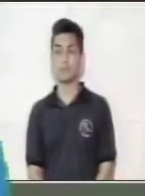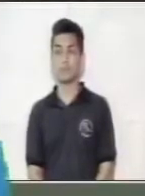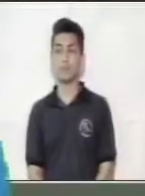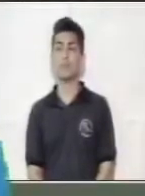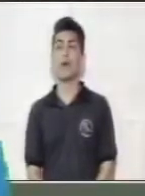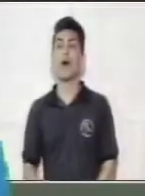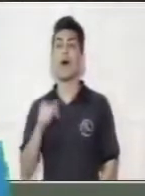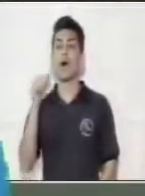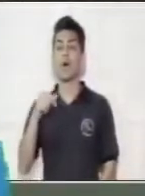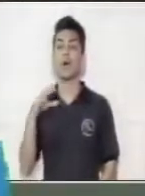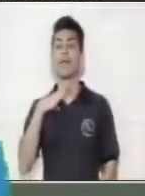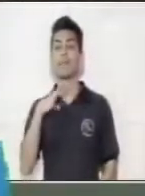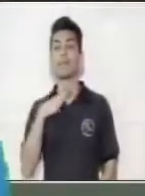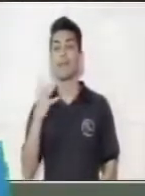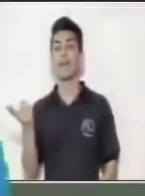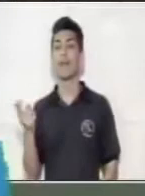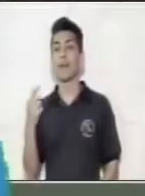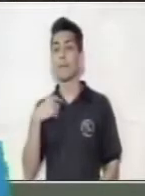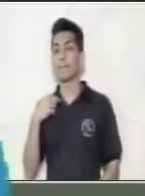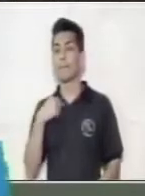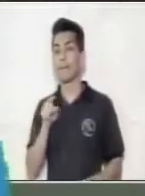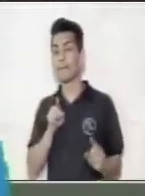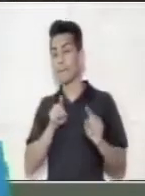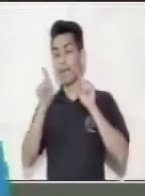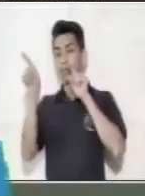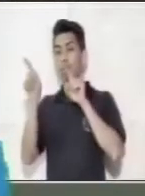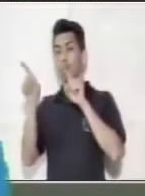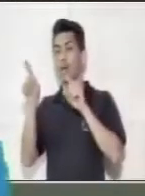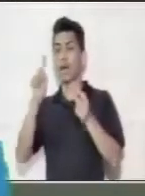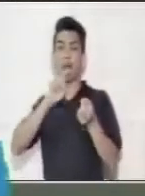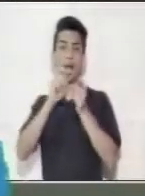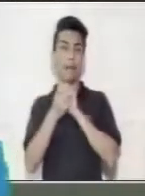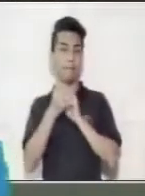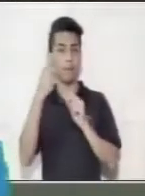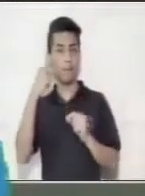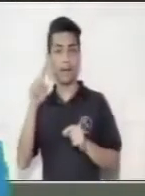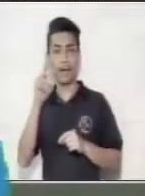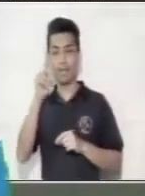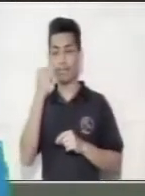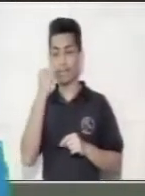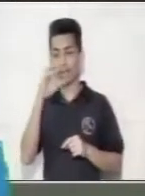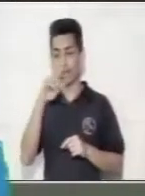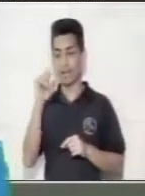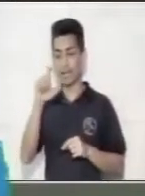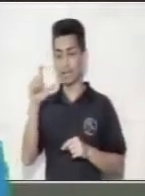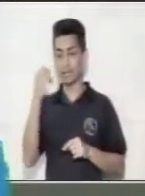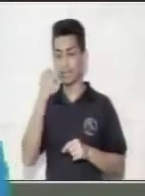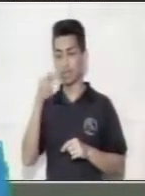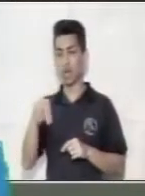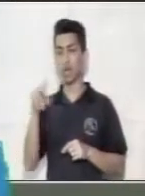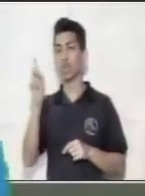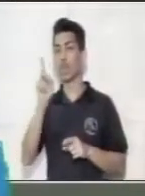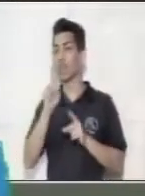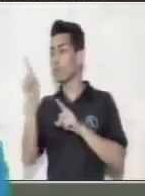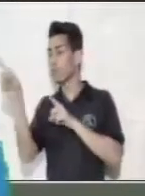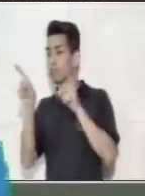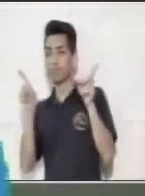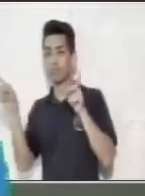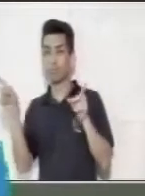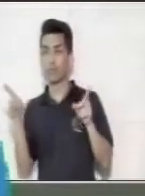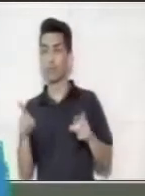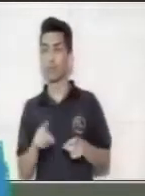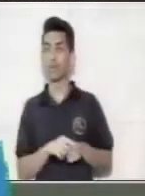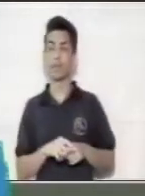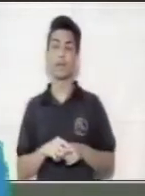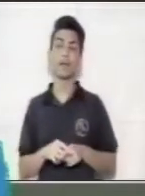Y ahora nuestro vector resultante cambió en dirección, ¿verdad? Cambió en dirección. No va a